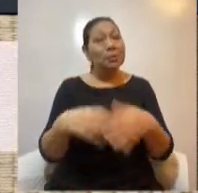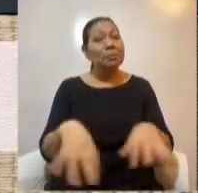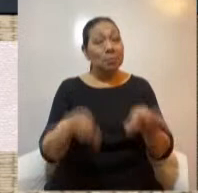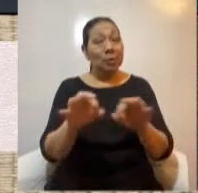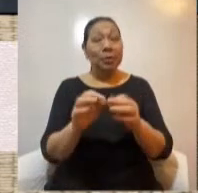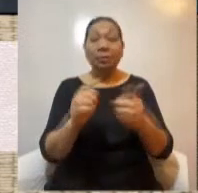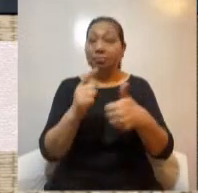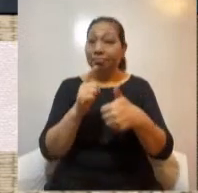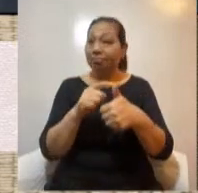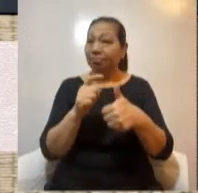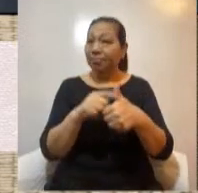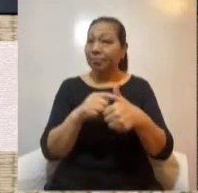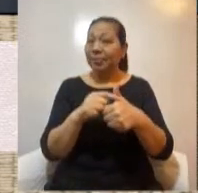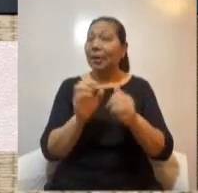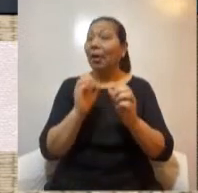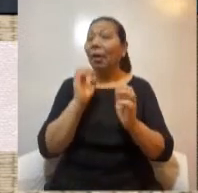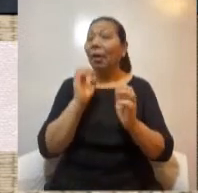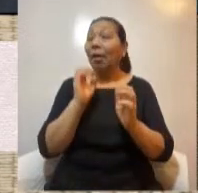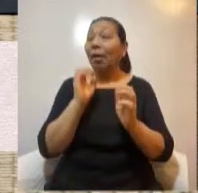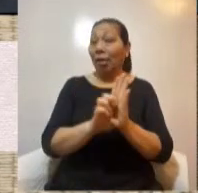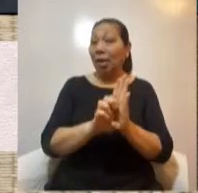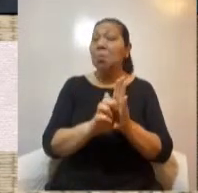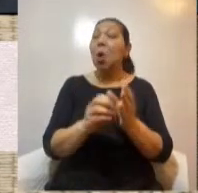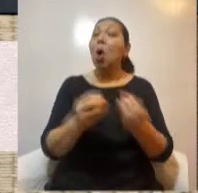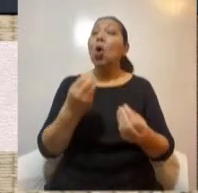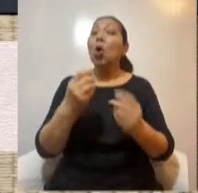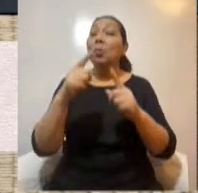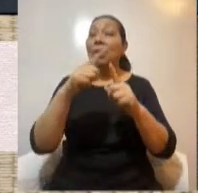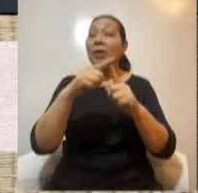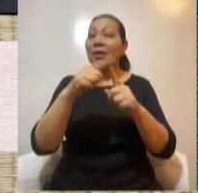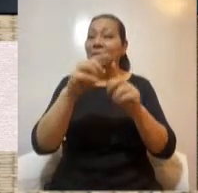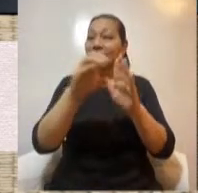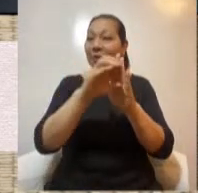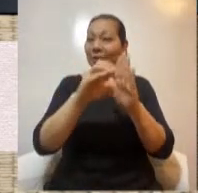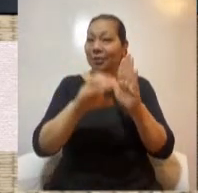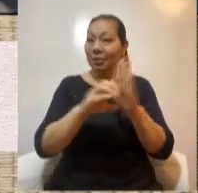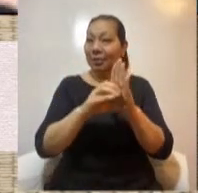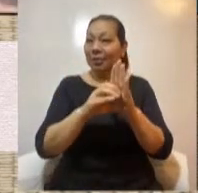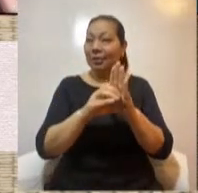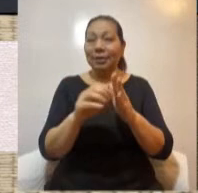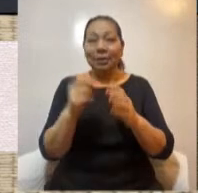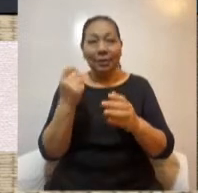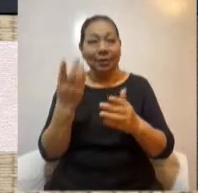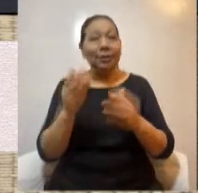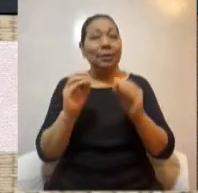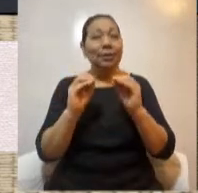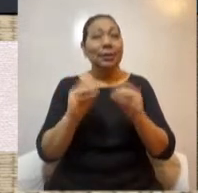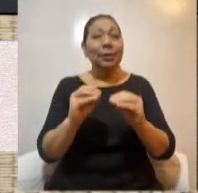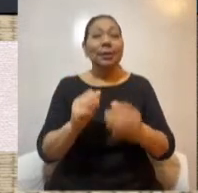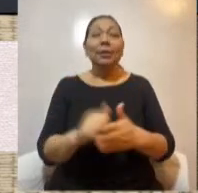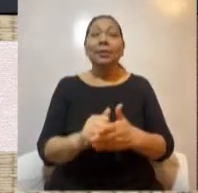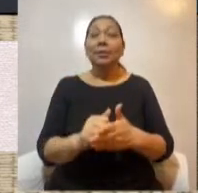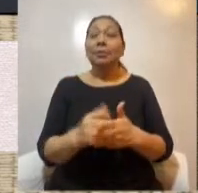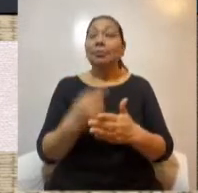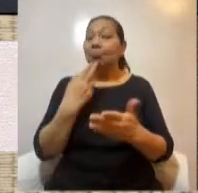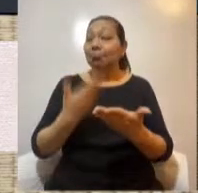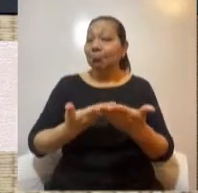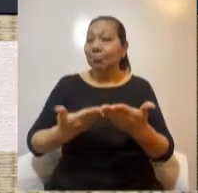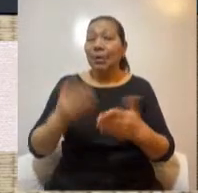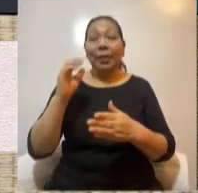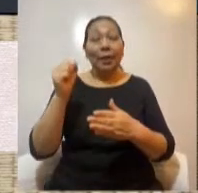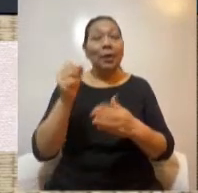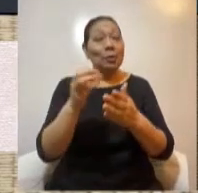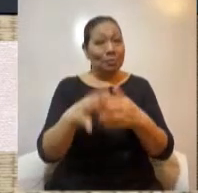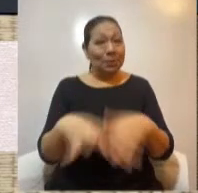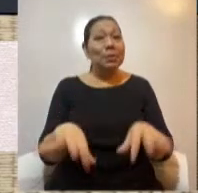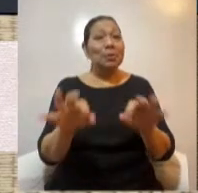resaltar. El primero es que es un claro ejemplo de cómo el Tribunal Constitucional entiende o aplica el efecto irradiador